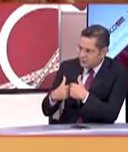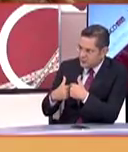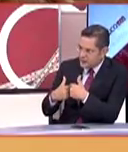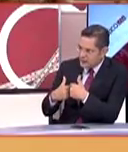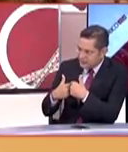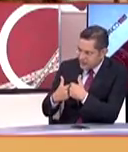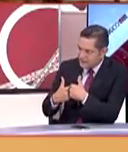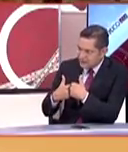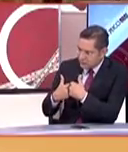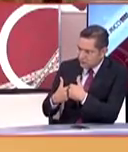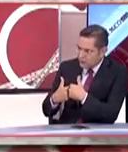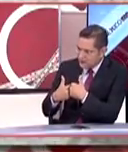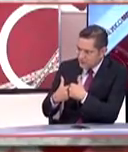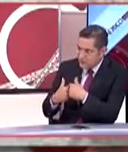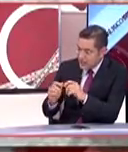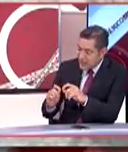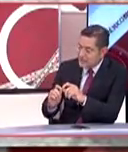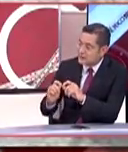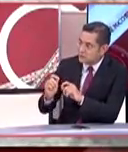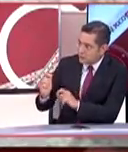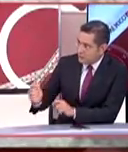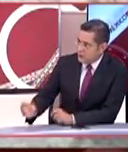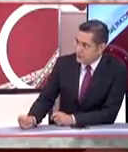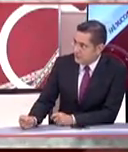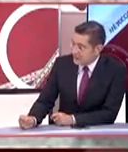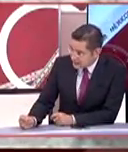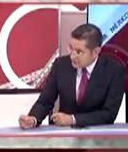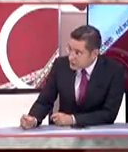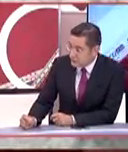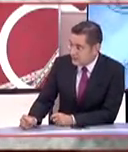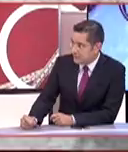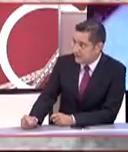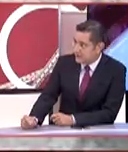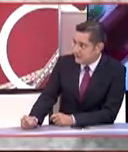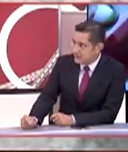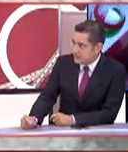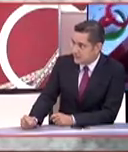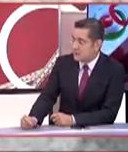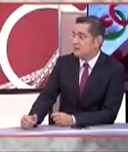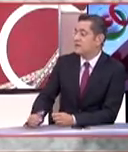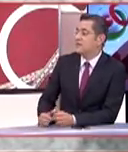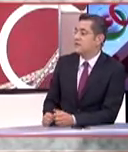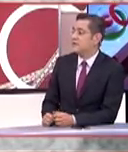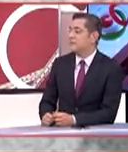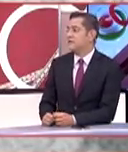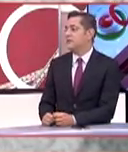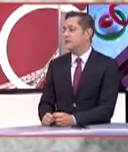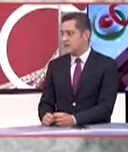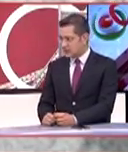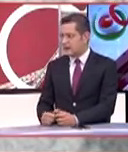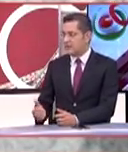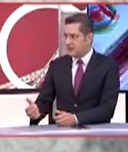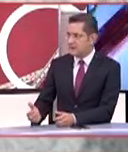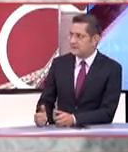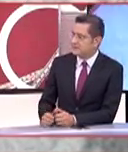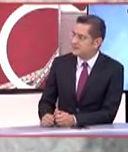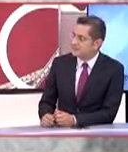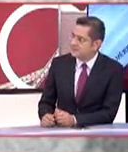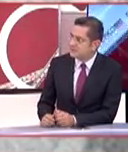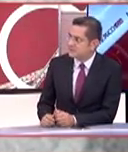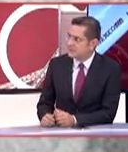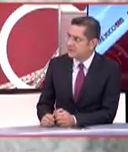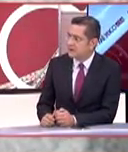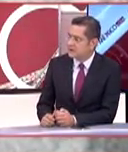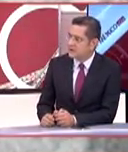por su propia experiencia, cultura, sabiduría, hace su propia descripción de esa palabra. Sí, exactamente, él interpreta y digamos que a